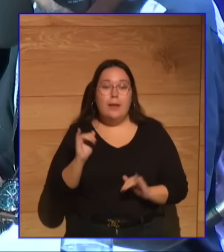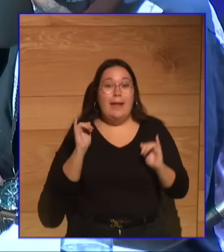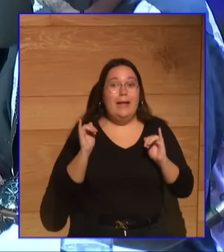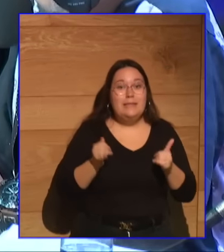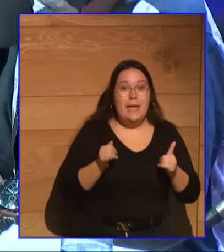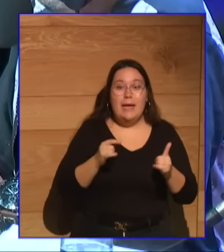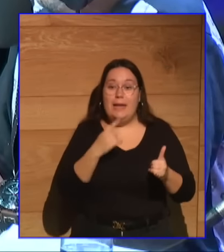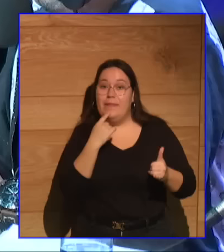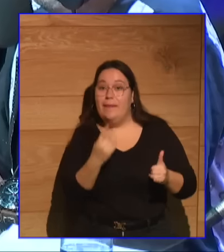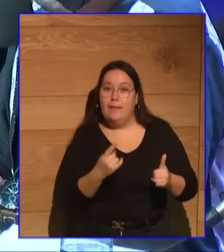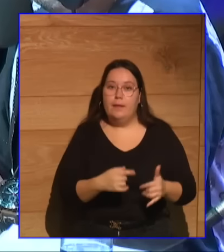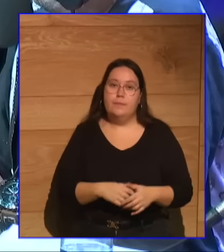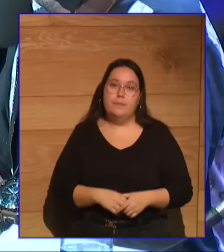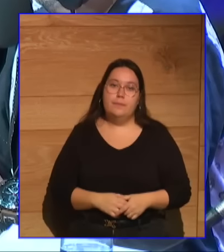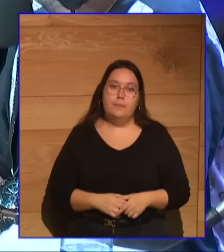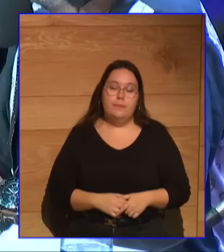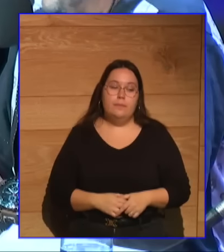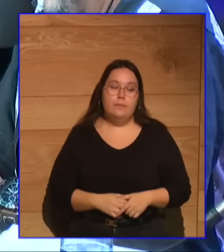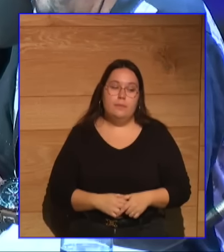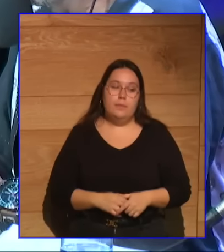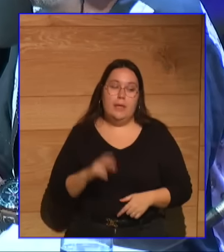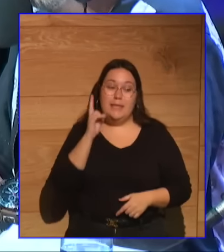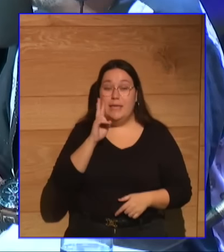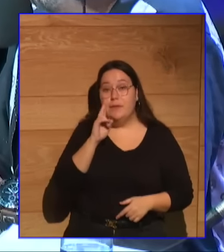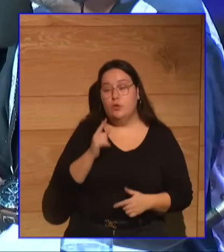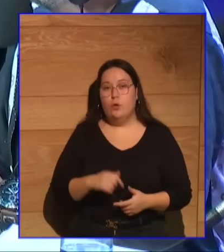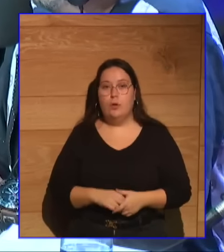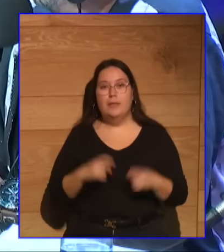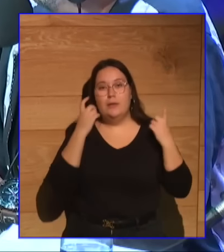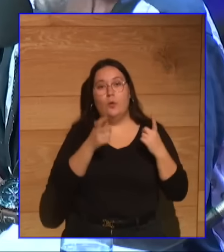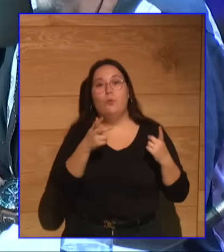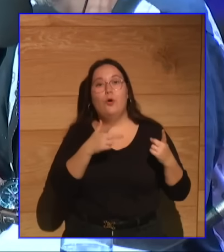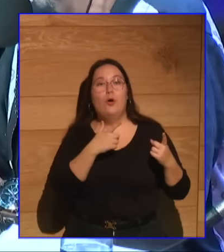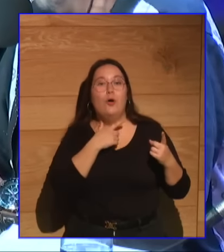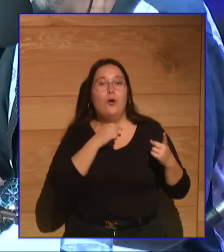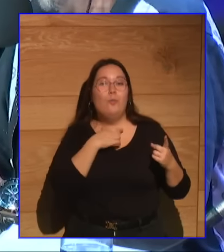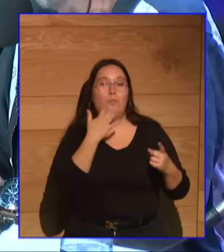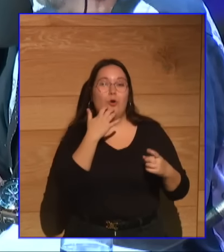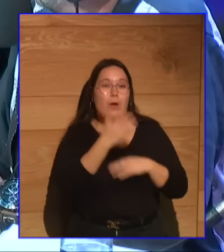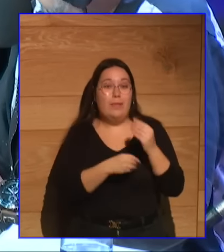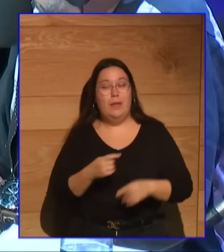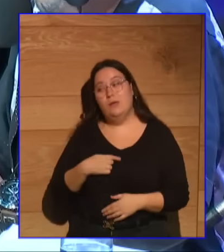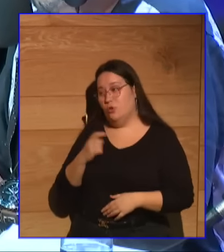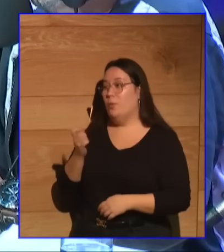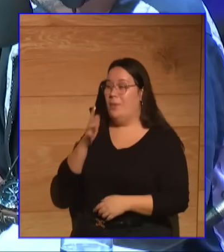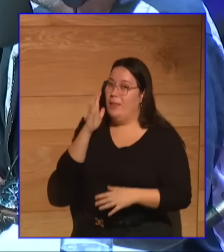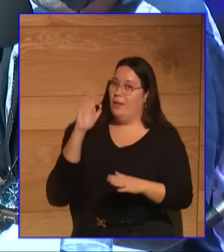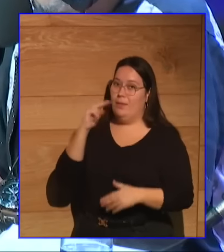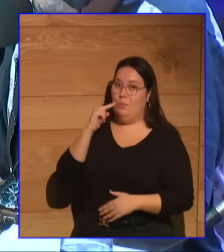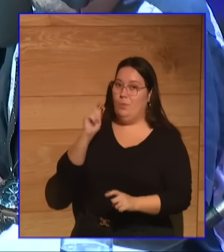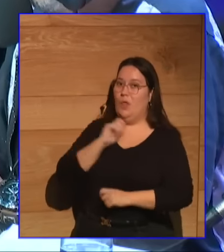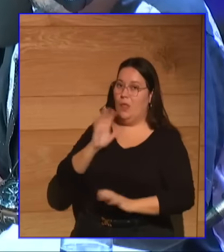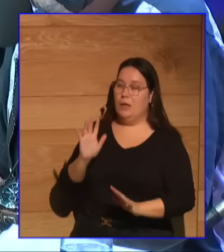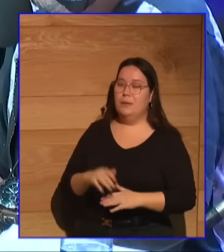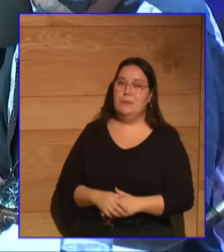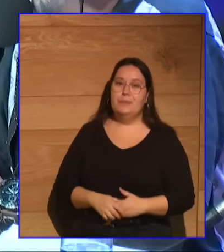Universal y le dice... Es que te he visto... Es que te he visto intentando contar un chiste, Juan, y eso siempre es terror. Claro,